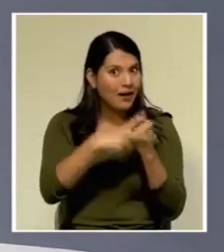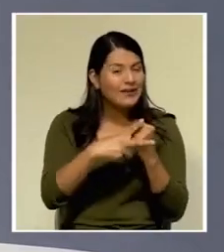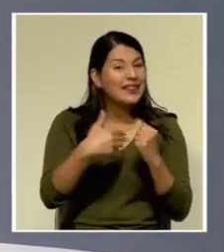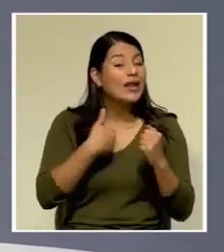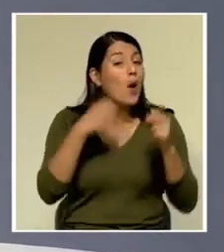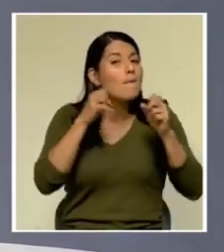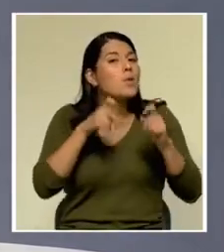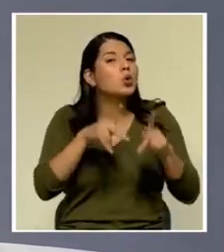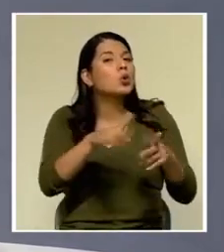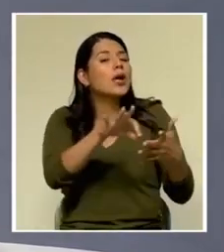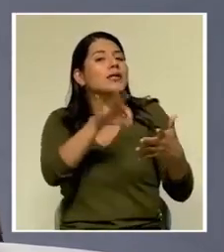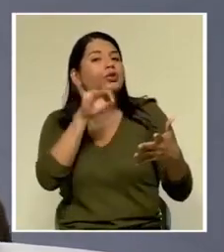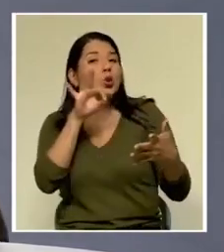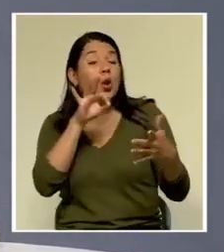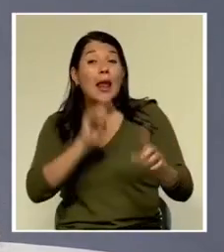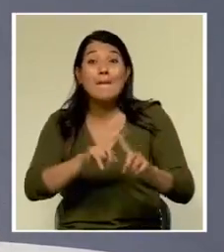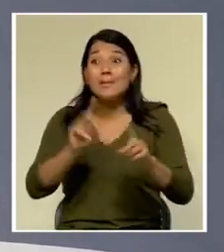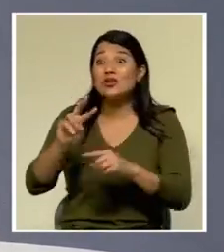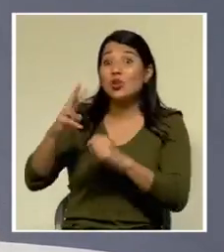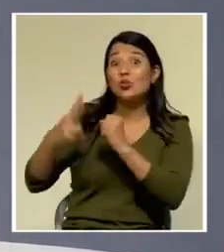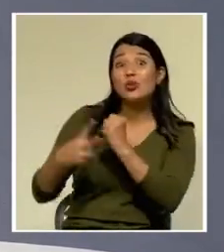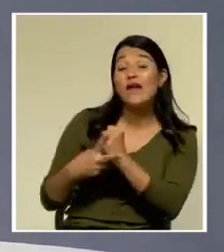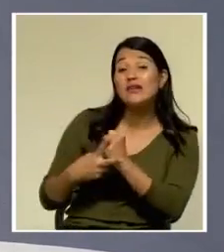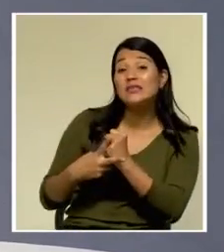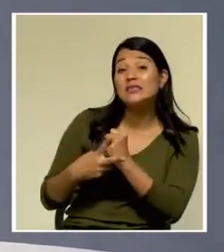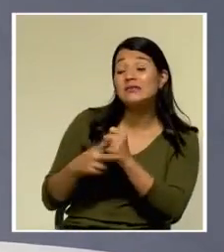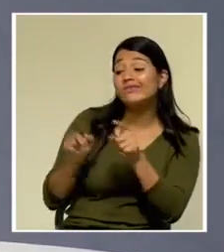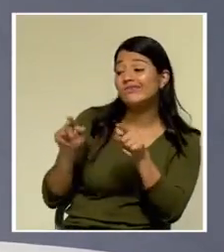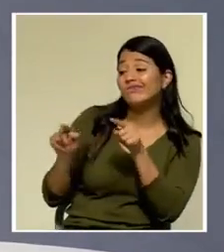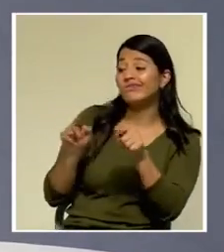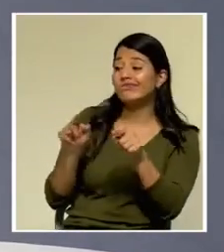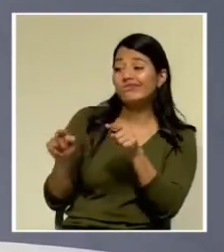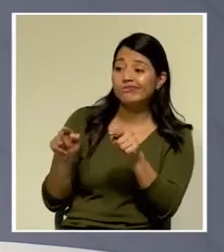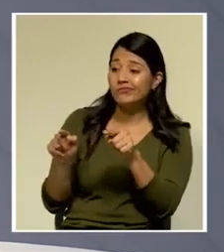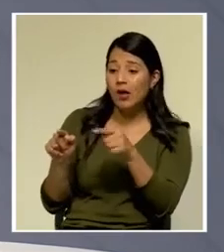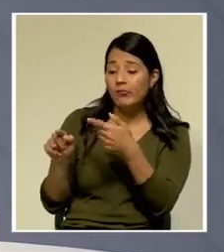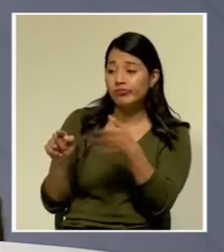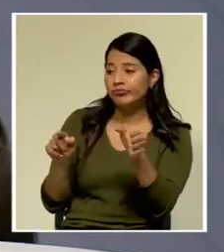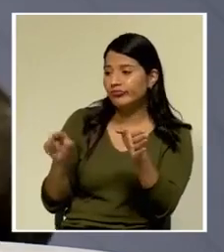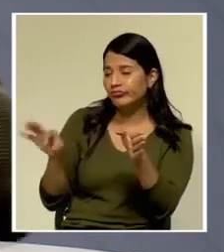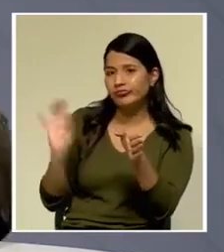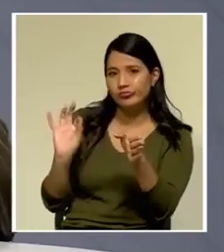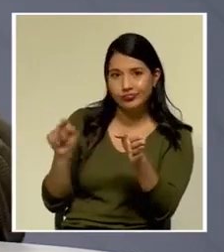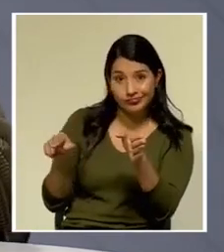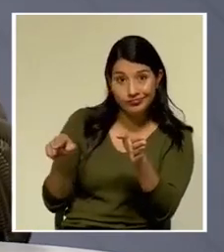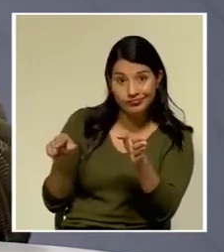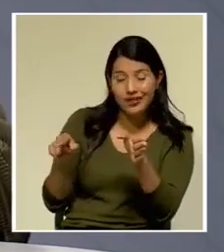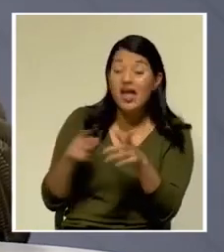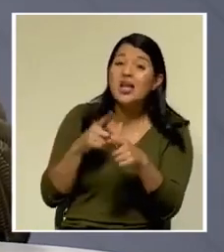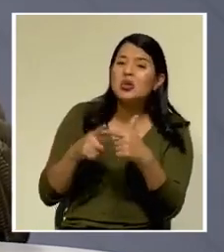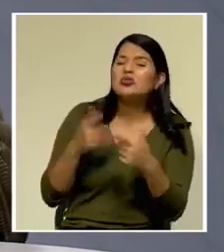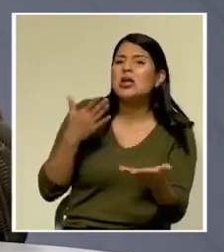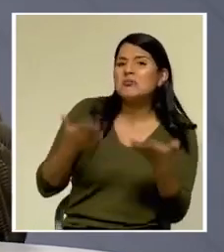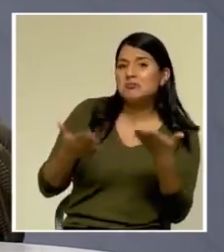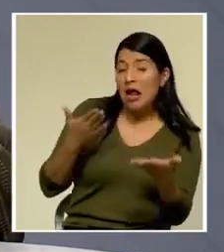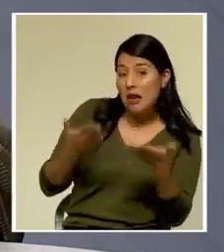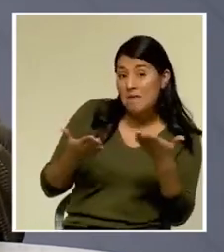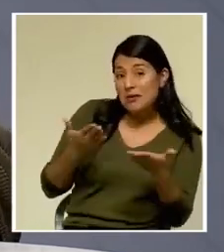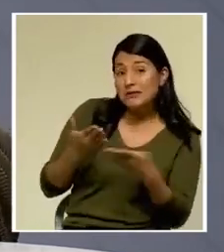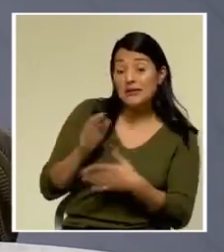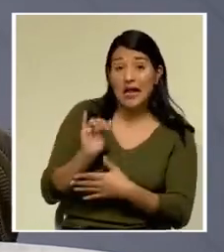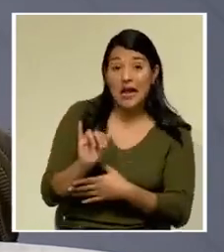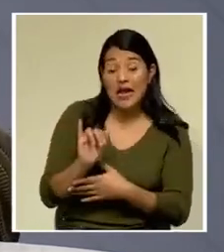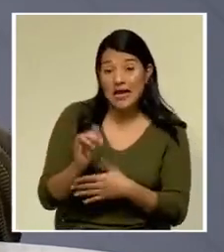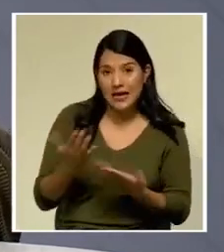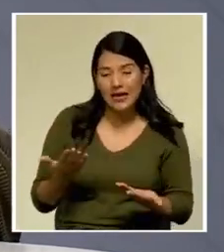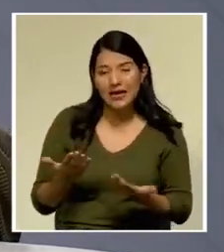uno simplemente excluye, ¿verdad? Y es probable que esa sea la motivación que están teniendo,